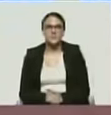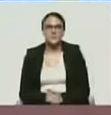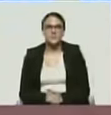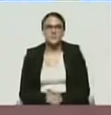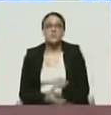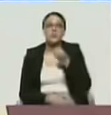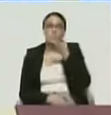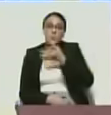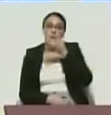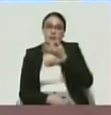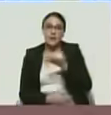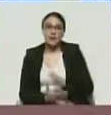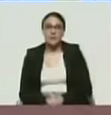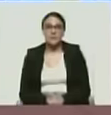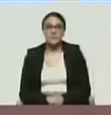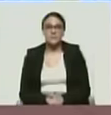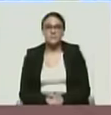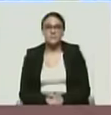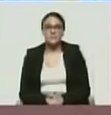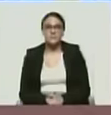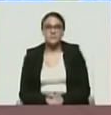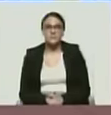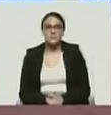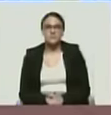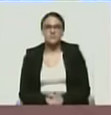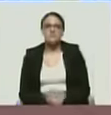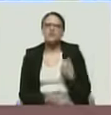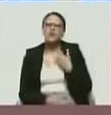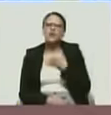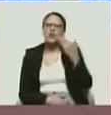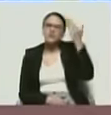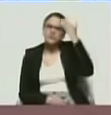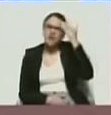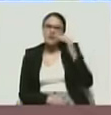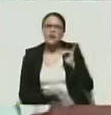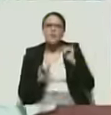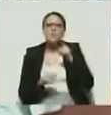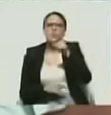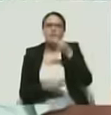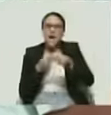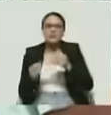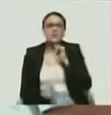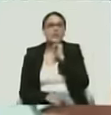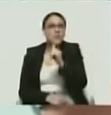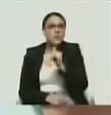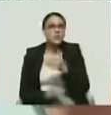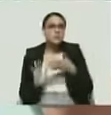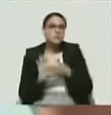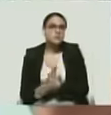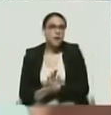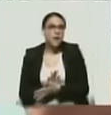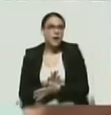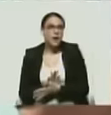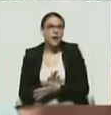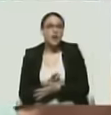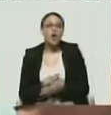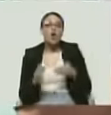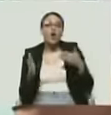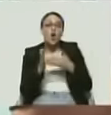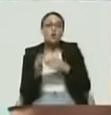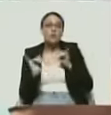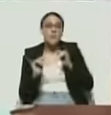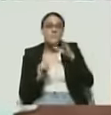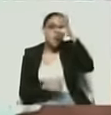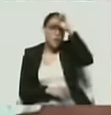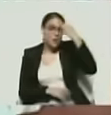Buenas tardes. Bueno, saber si es que esta denuncia que está planteando usted de, con la Embajada Argentina es lo